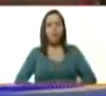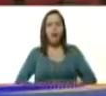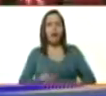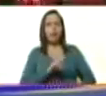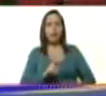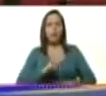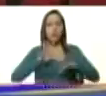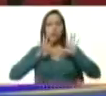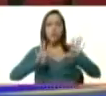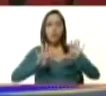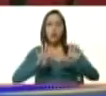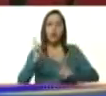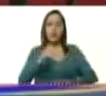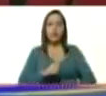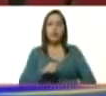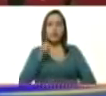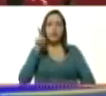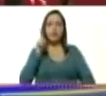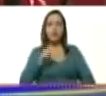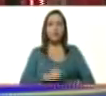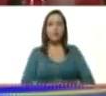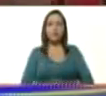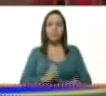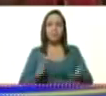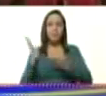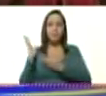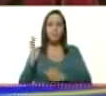8, 9 meses. ¿Qué vas a tener, varón o hembra?